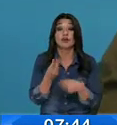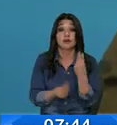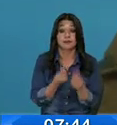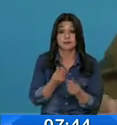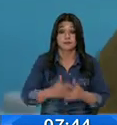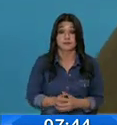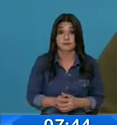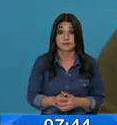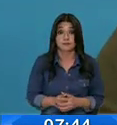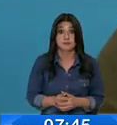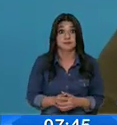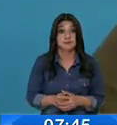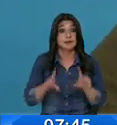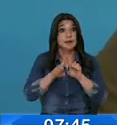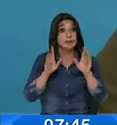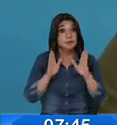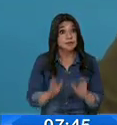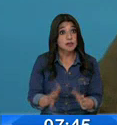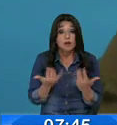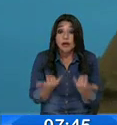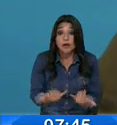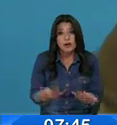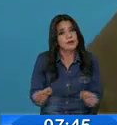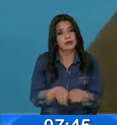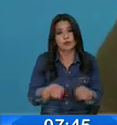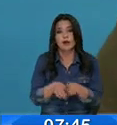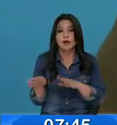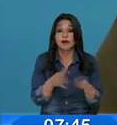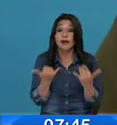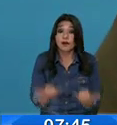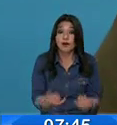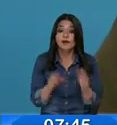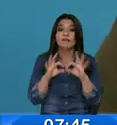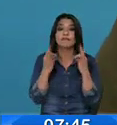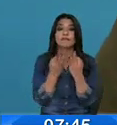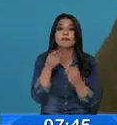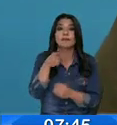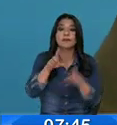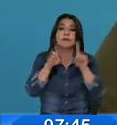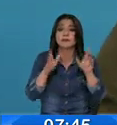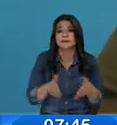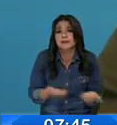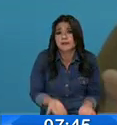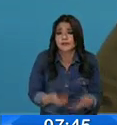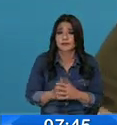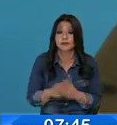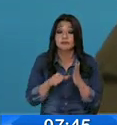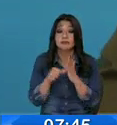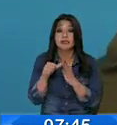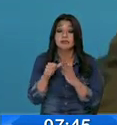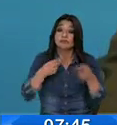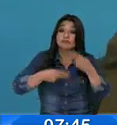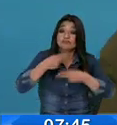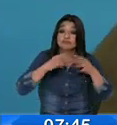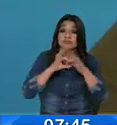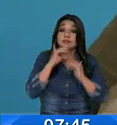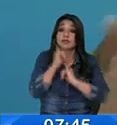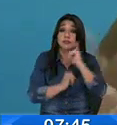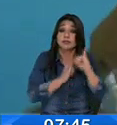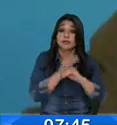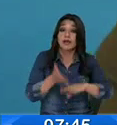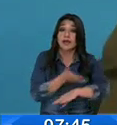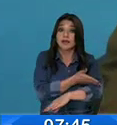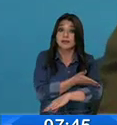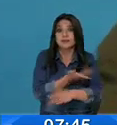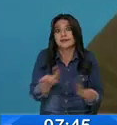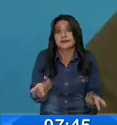del sector empresarial el actual familiar de empresarios del ministro de comercio exterior antes del